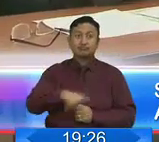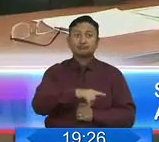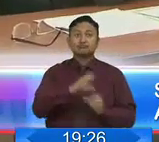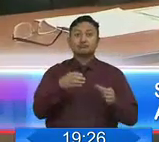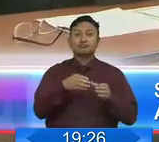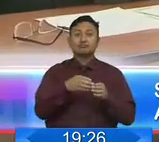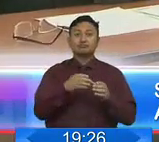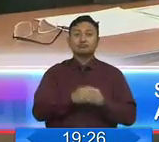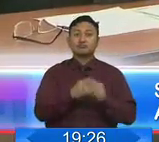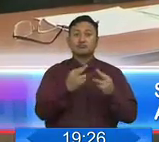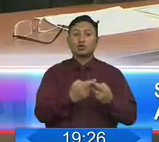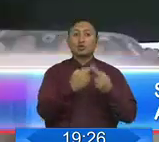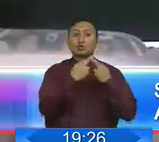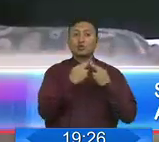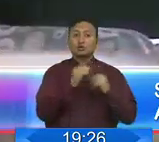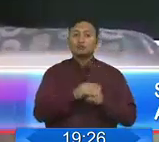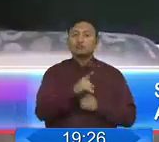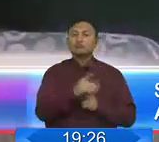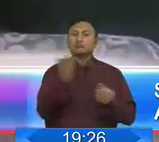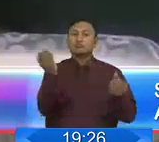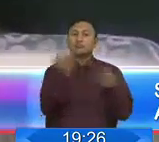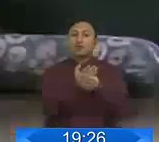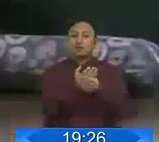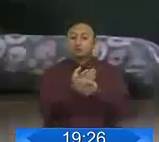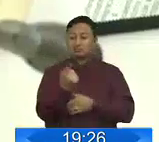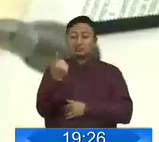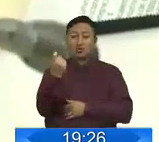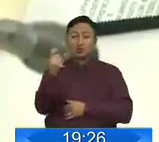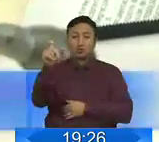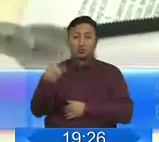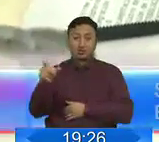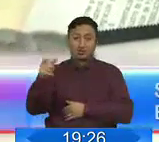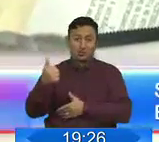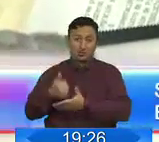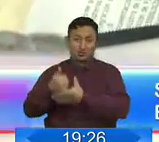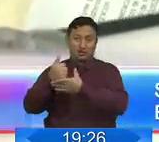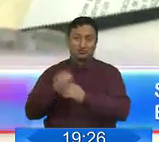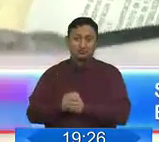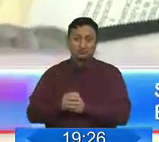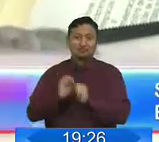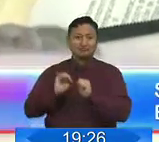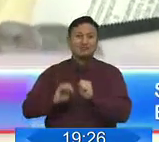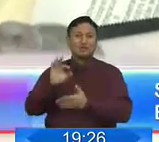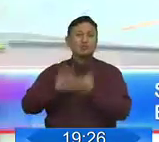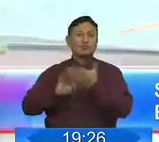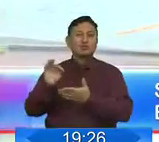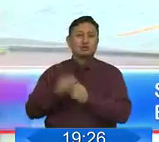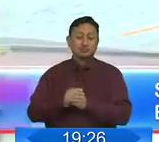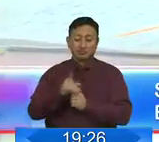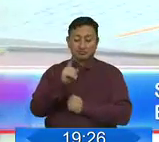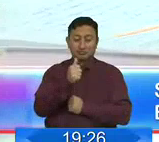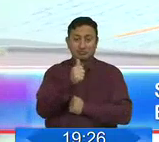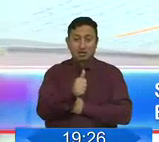mismo analiza las carpetas de los 11 postulantes para dar calificaciones en méritos sobre un puntaje de